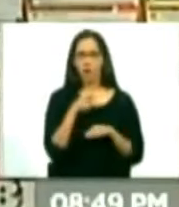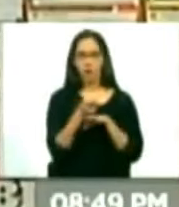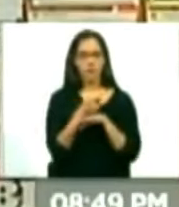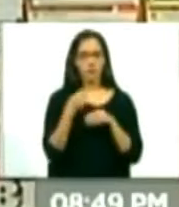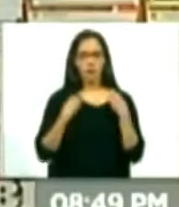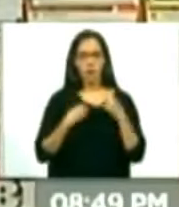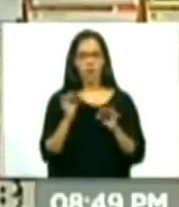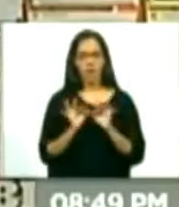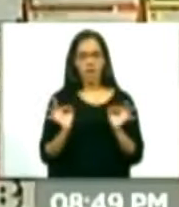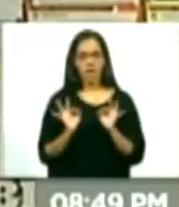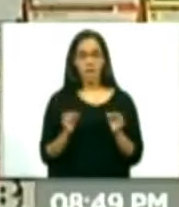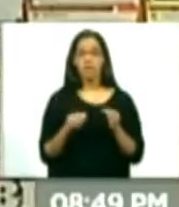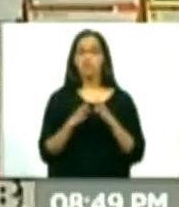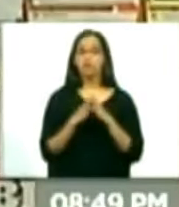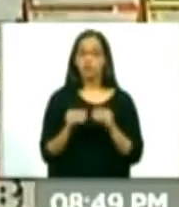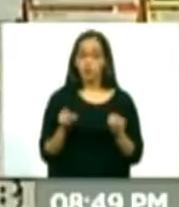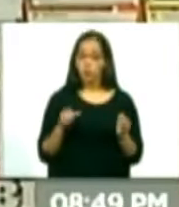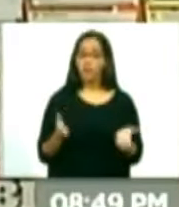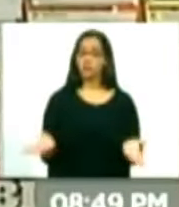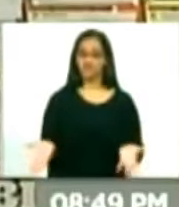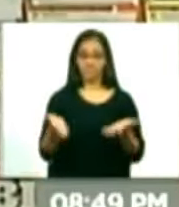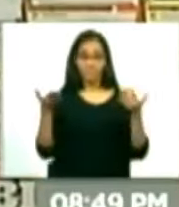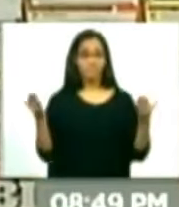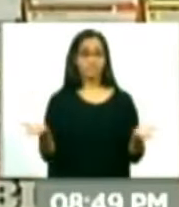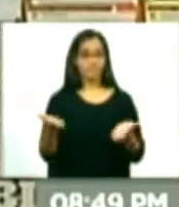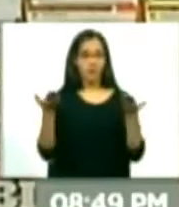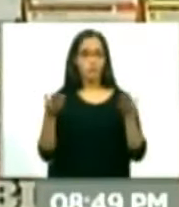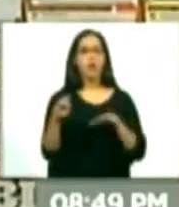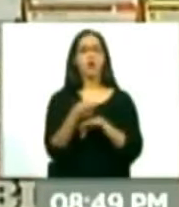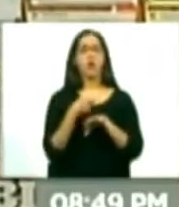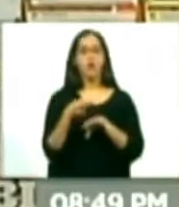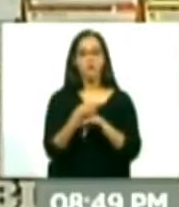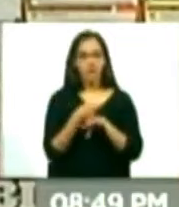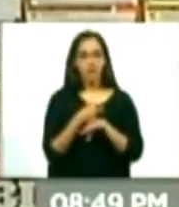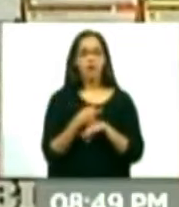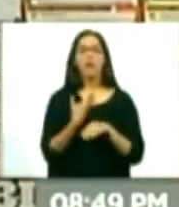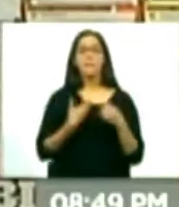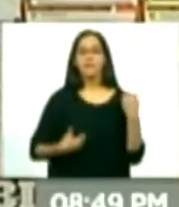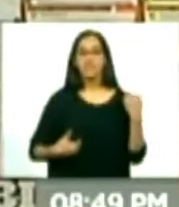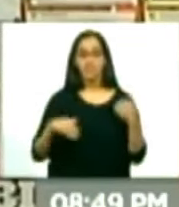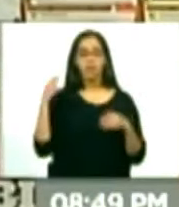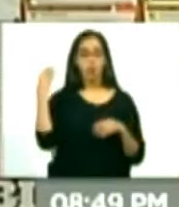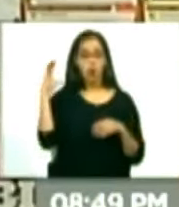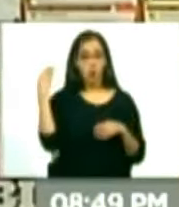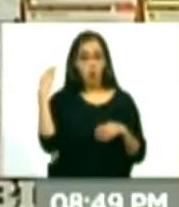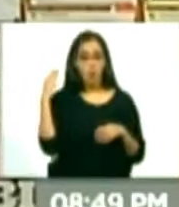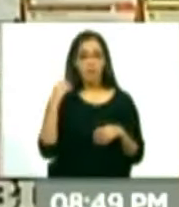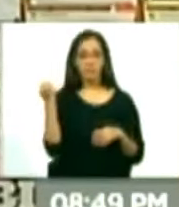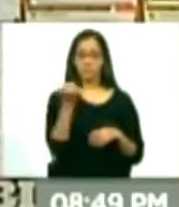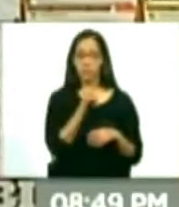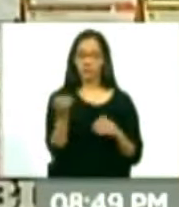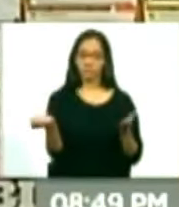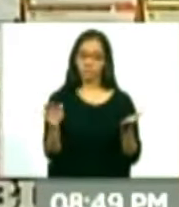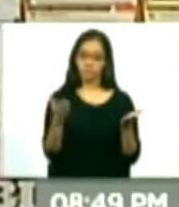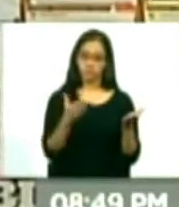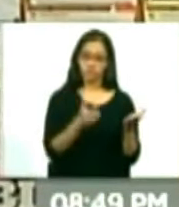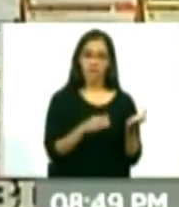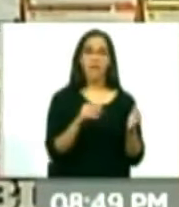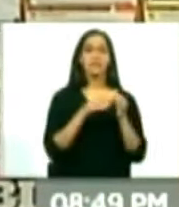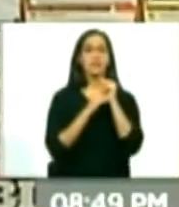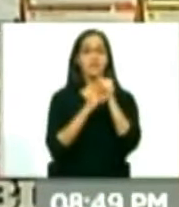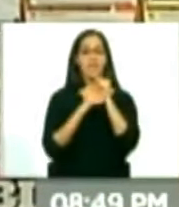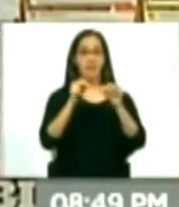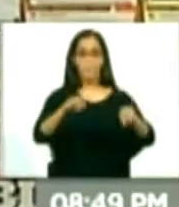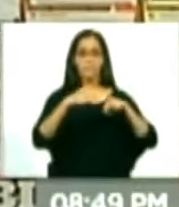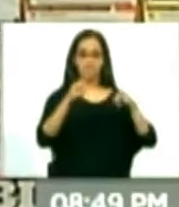ellos. Todo esto es auspiciado, promovido por el gobierno de Iván Duque, esas matanzas. Es la forma de quitarse a los líderes campesinos, de